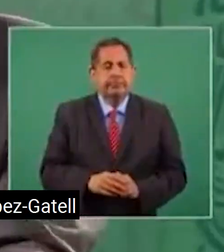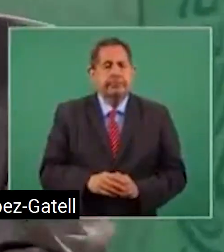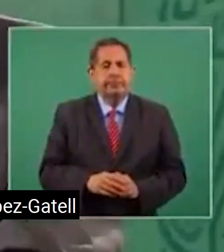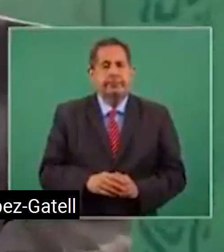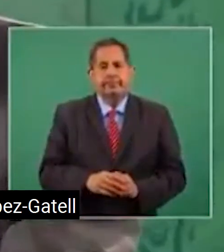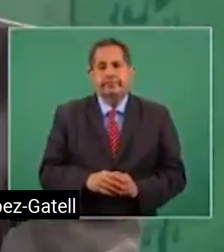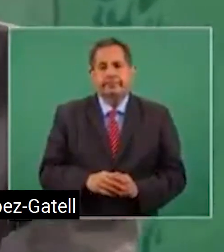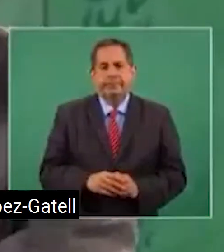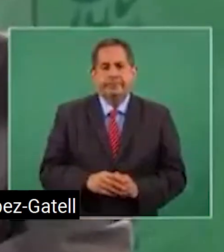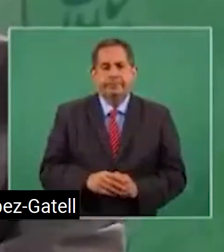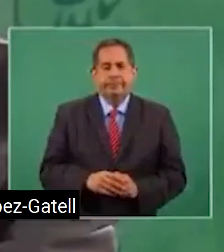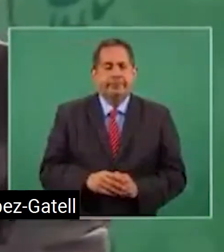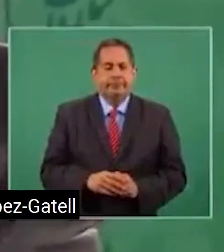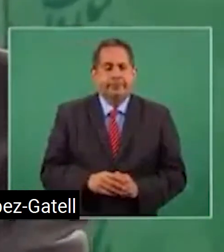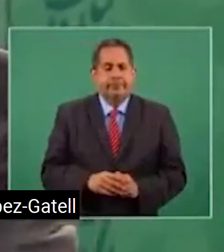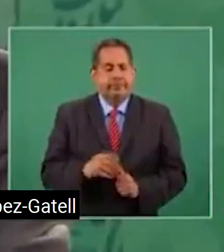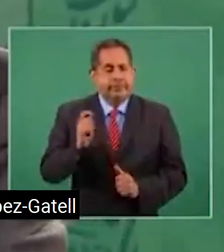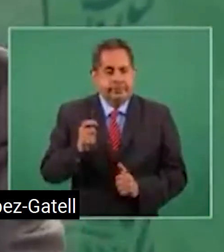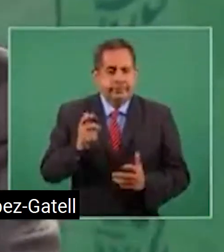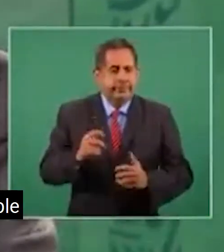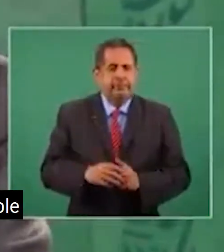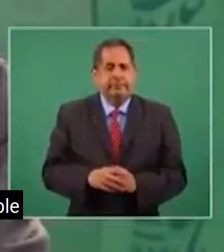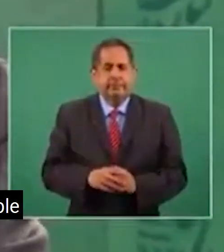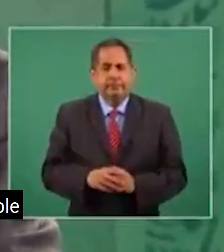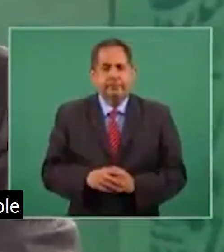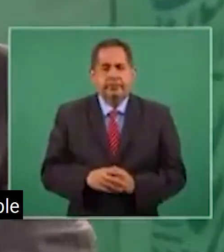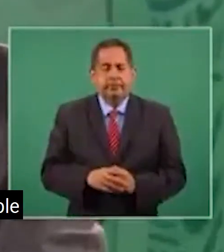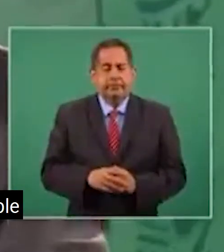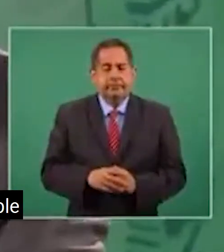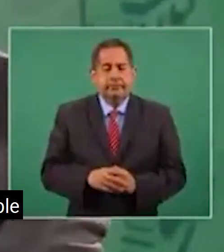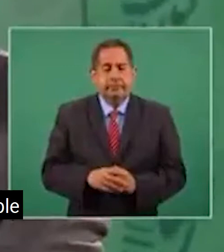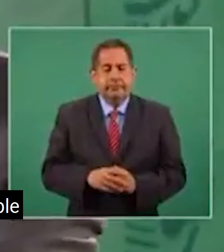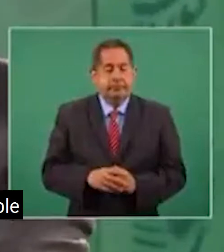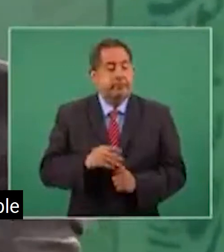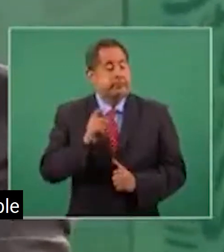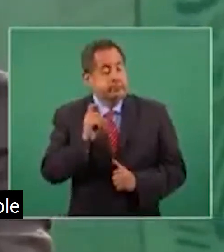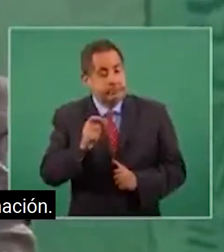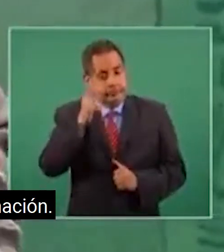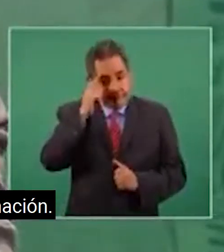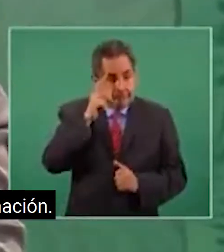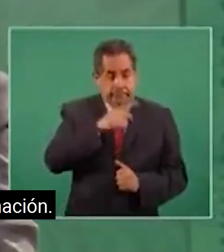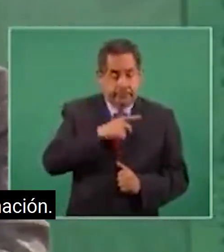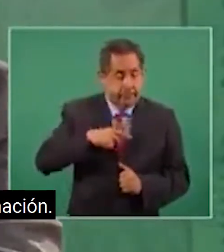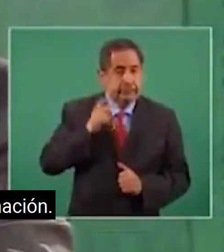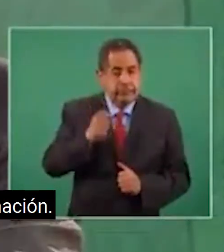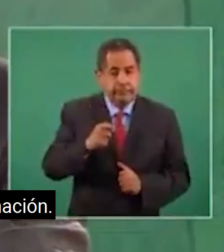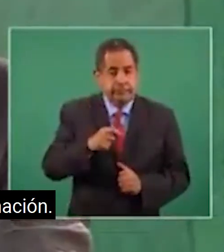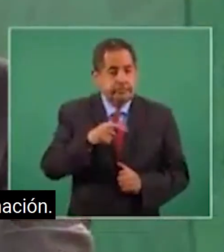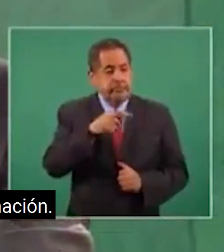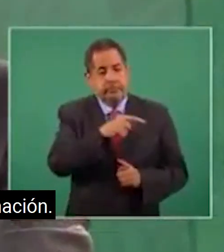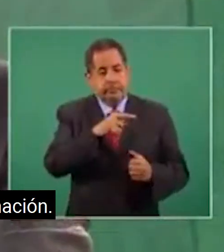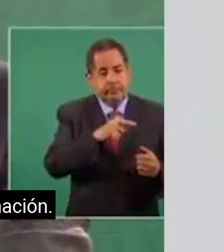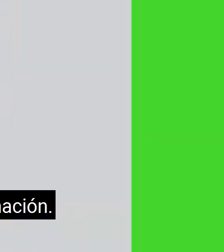correspondientes ante el gobierno federal. Esto después de que Hugo López-Gatell declarara ayer a la prensa que esto no sería posible, pues iba en contra de la